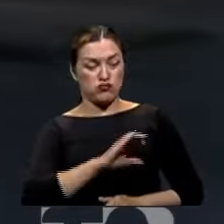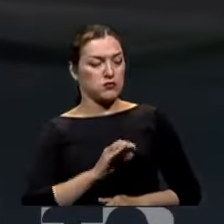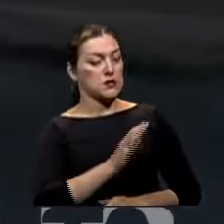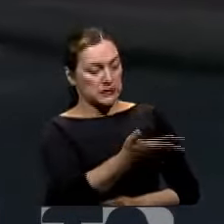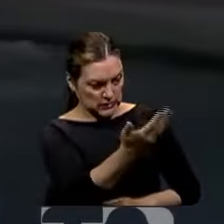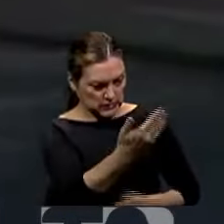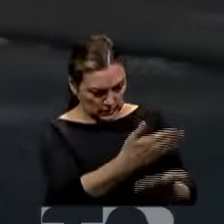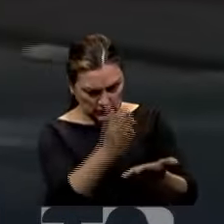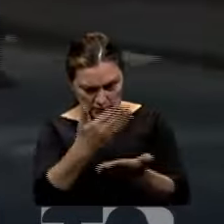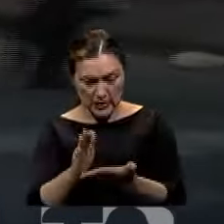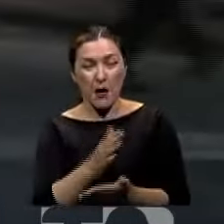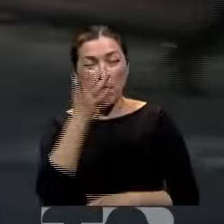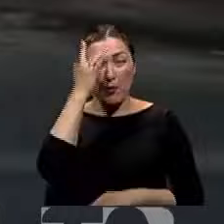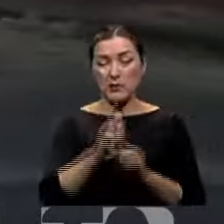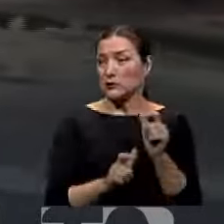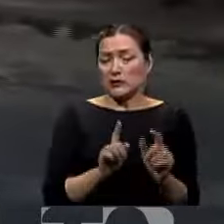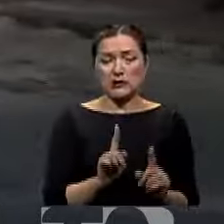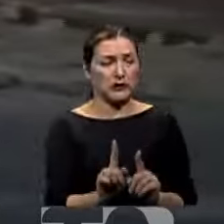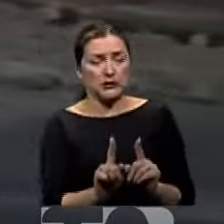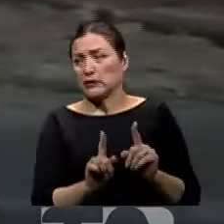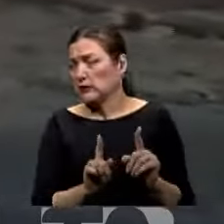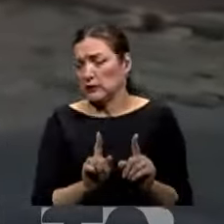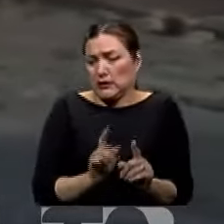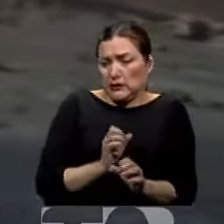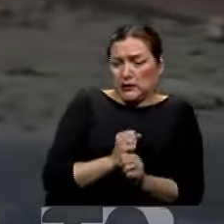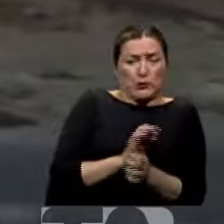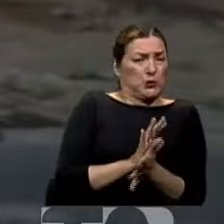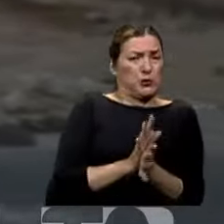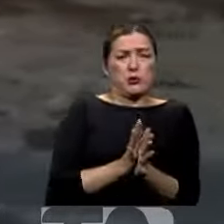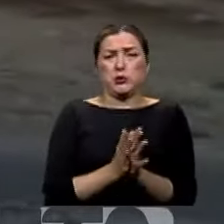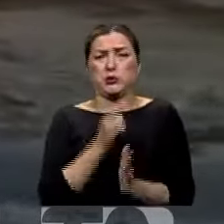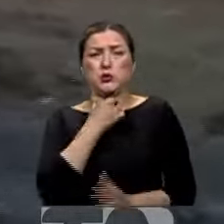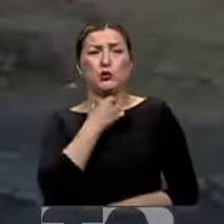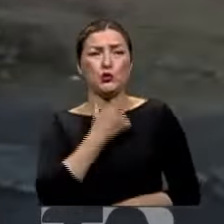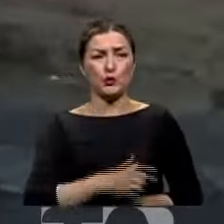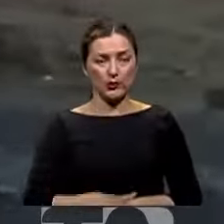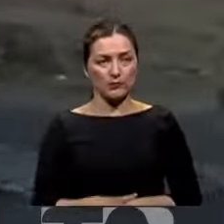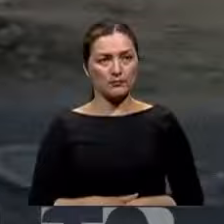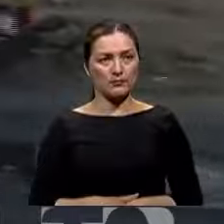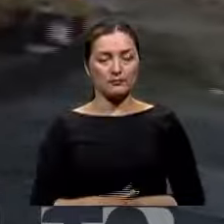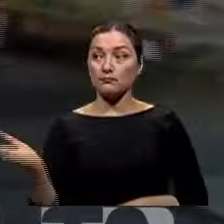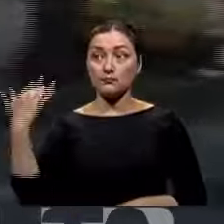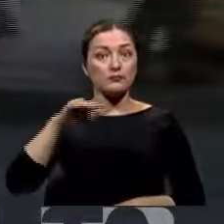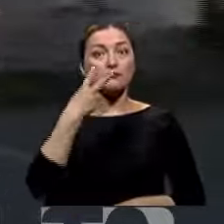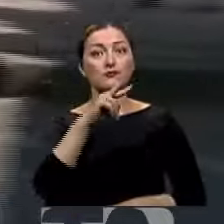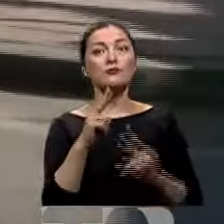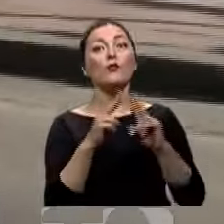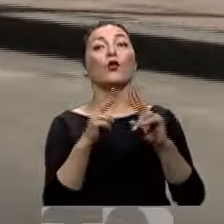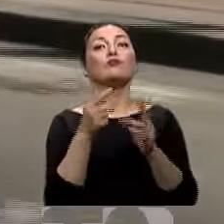delincuencia en el lugar a la población del sector. Muy bien, vamos a ver si caminamos por acá, mayor, para nosotros también dar a